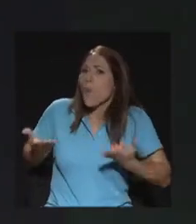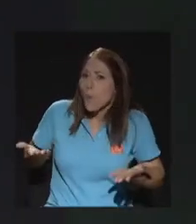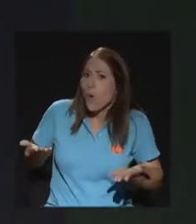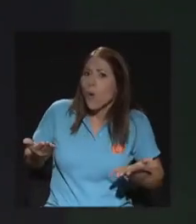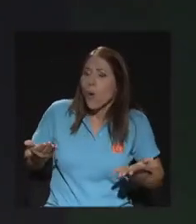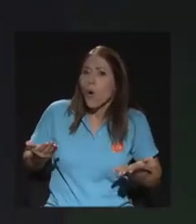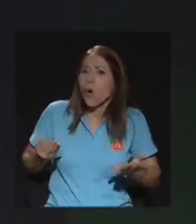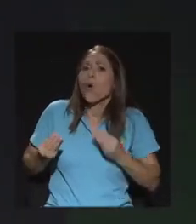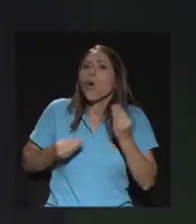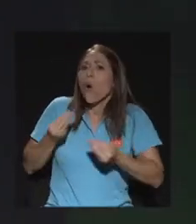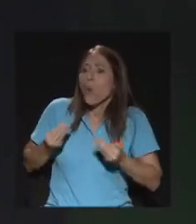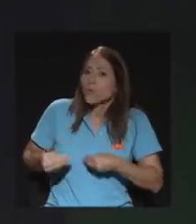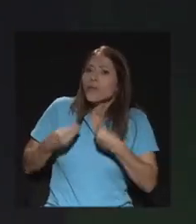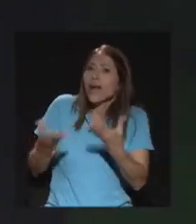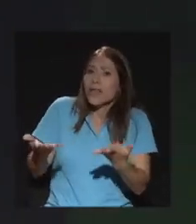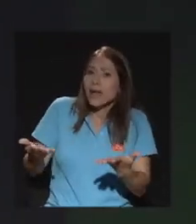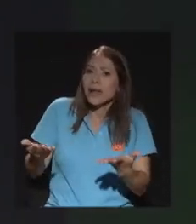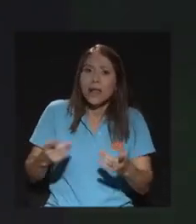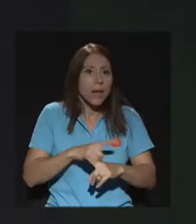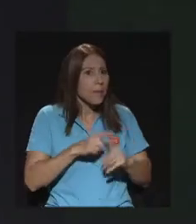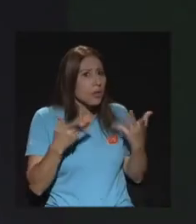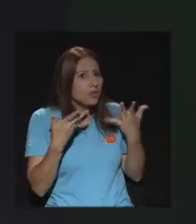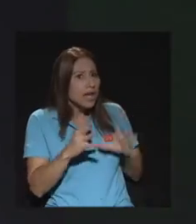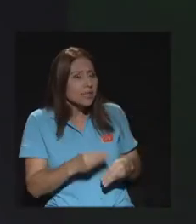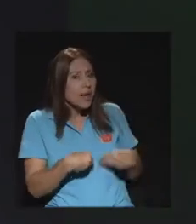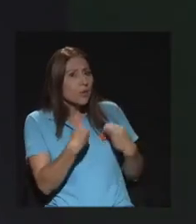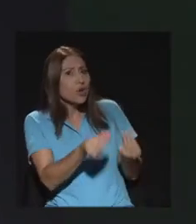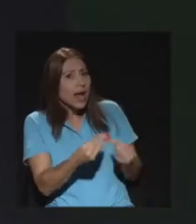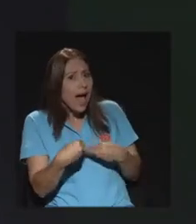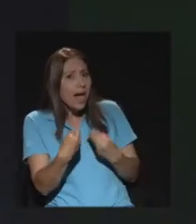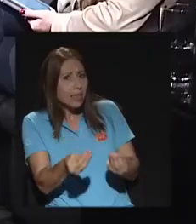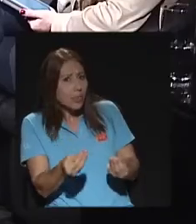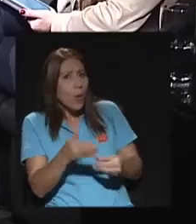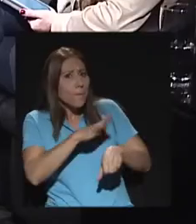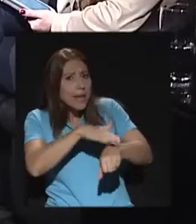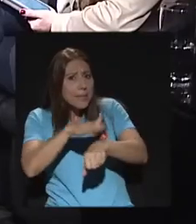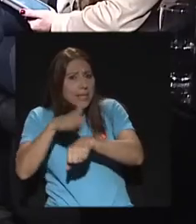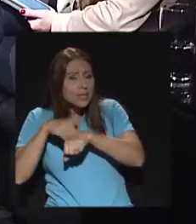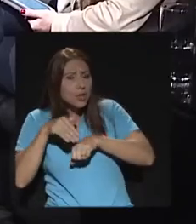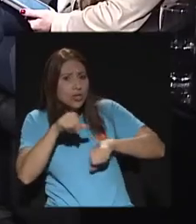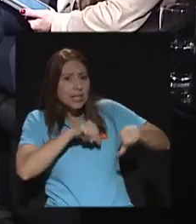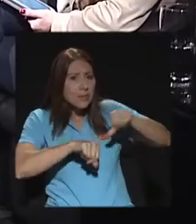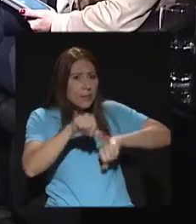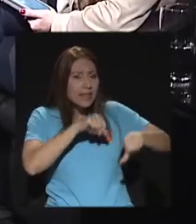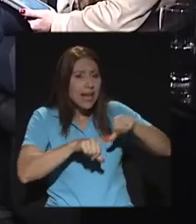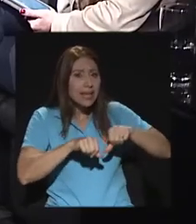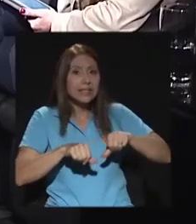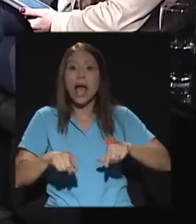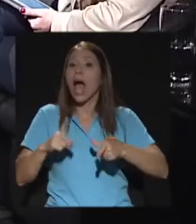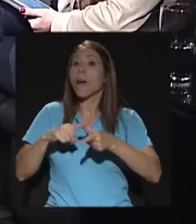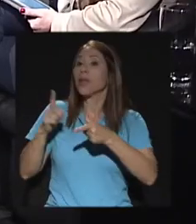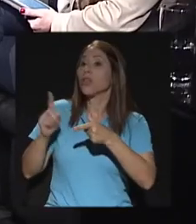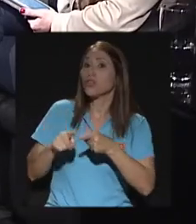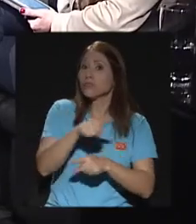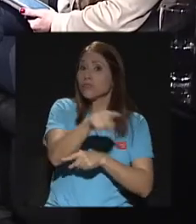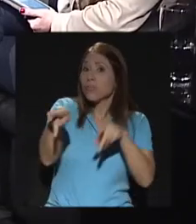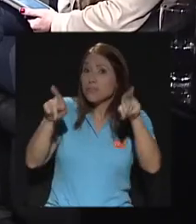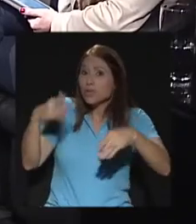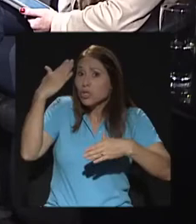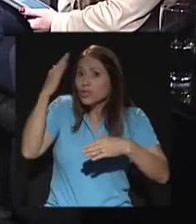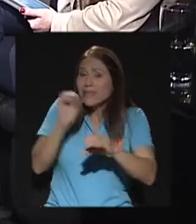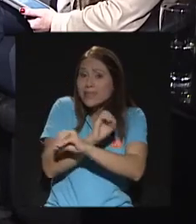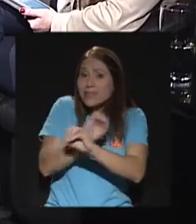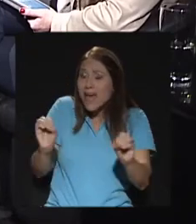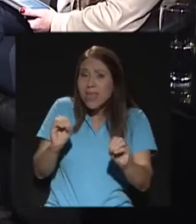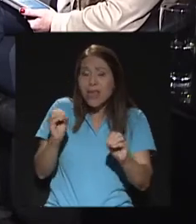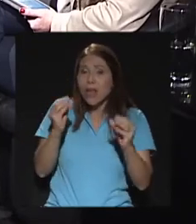¿Que se otorguen cómo? Ya se están otorgando. Bueno, bueno, los permisos experimentales se están otorgando. Sin considerar la ciudadanía, sin considerar otros actores.